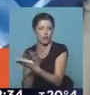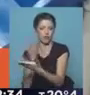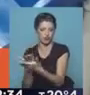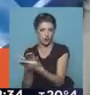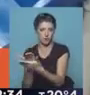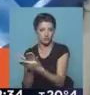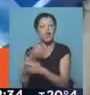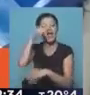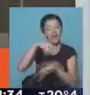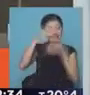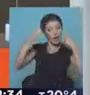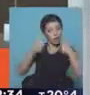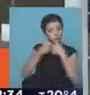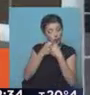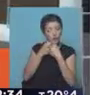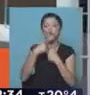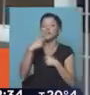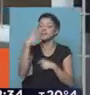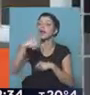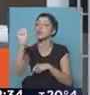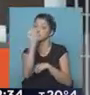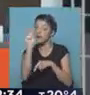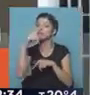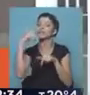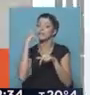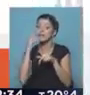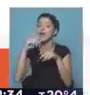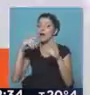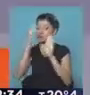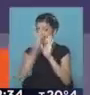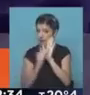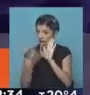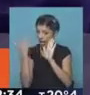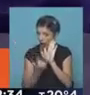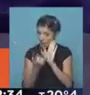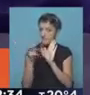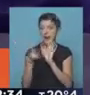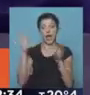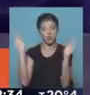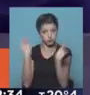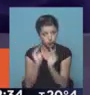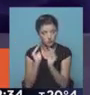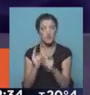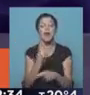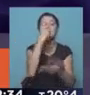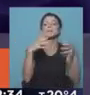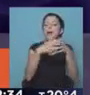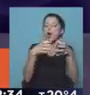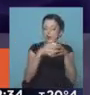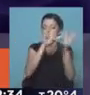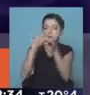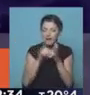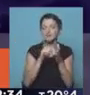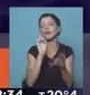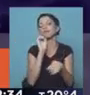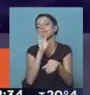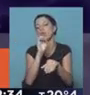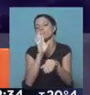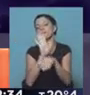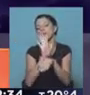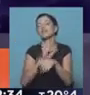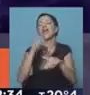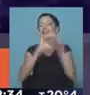prevé un calendario para el cumplimiento de lo acordado. Un primer grupo de países, los llamados desarrollados,